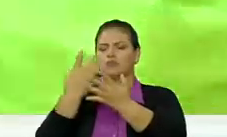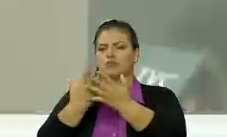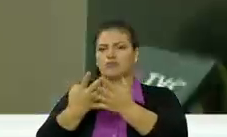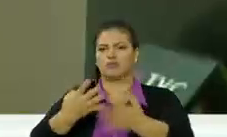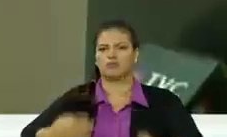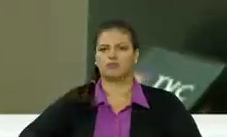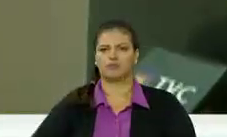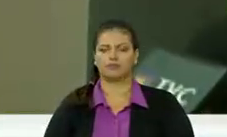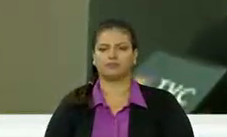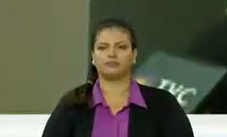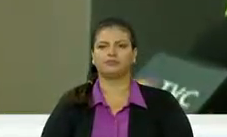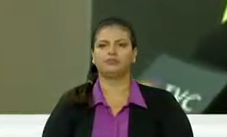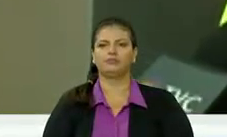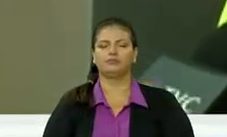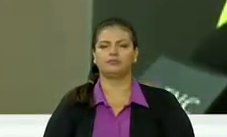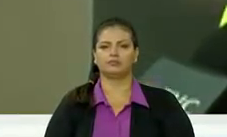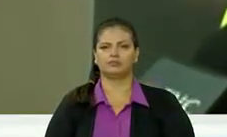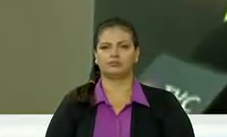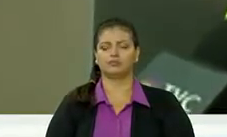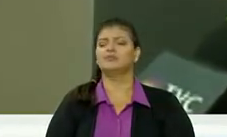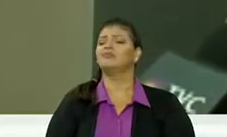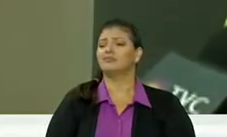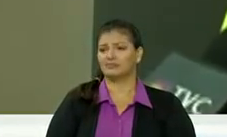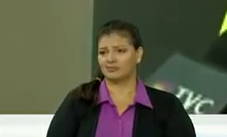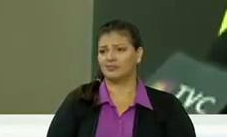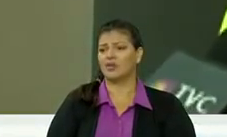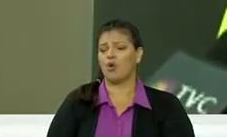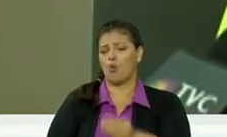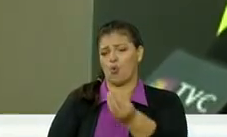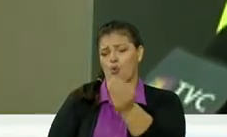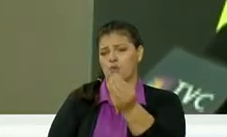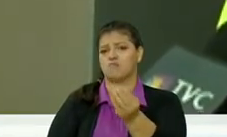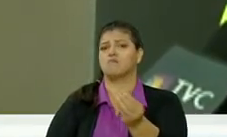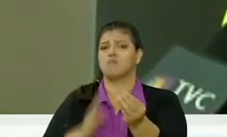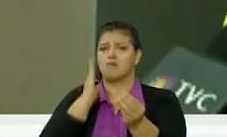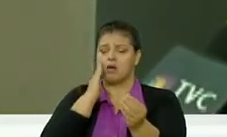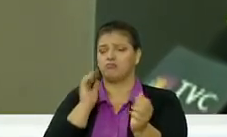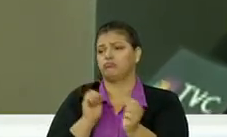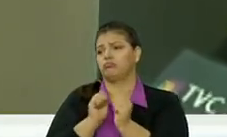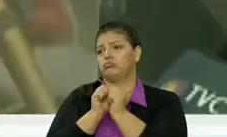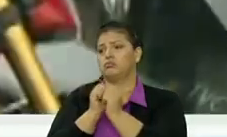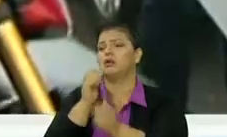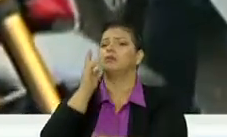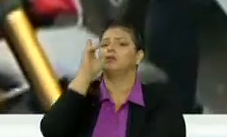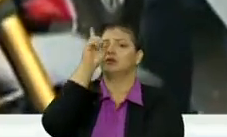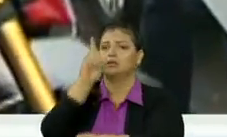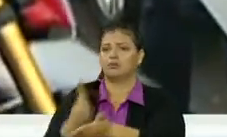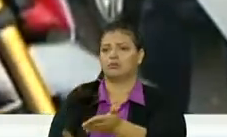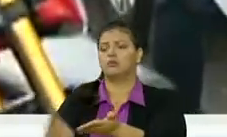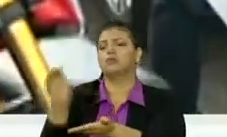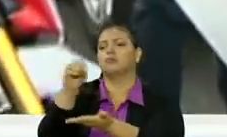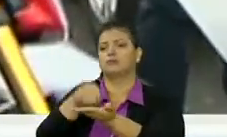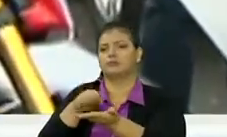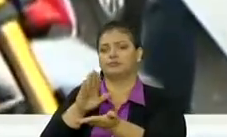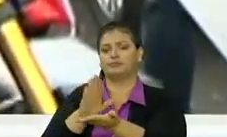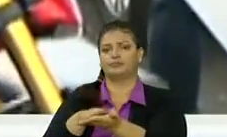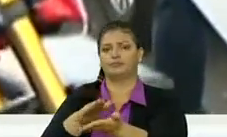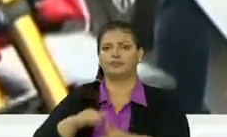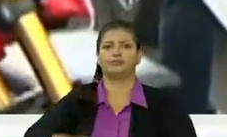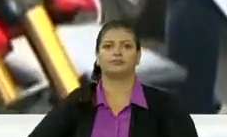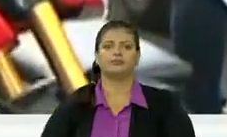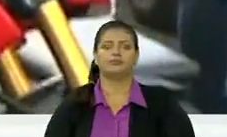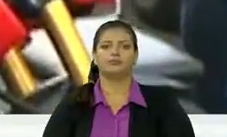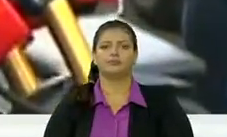hizo. La denuncia fue presentada por su progenitora, la misma que había realizado en la fiscalía. Aparentemente, producto de los